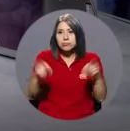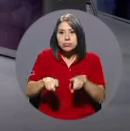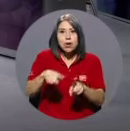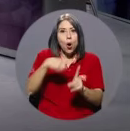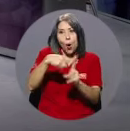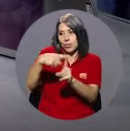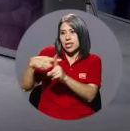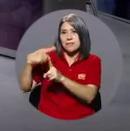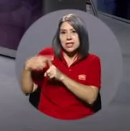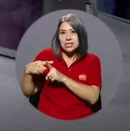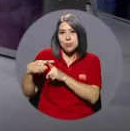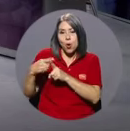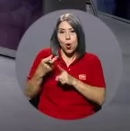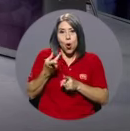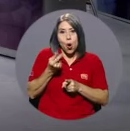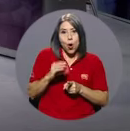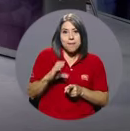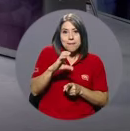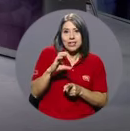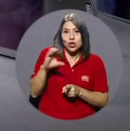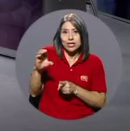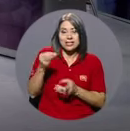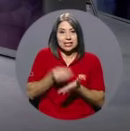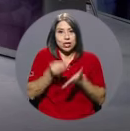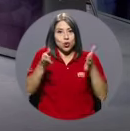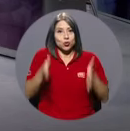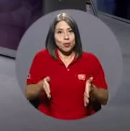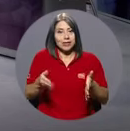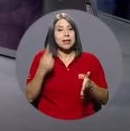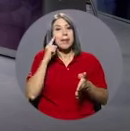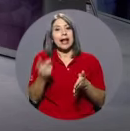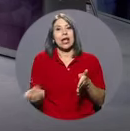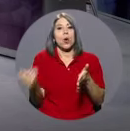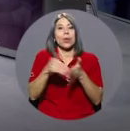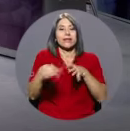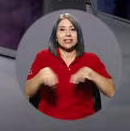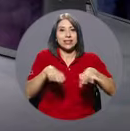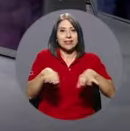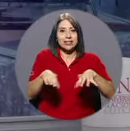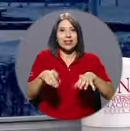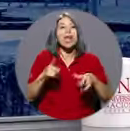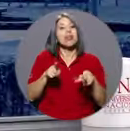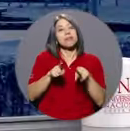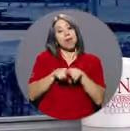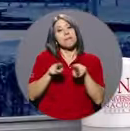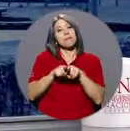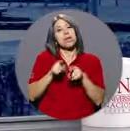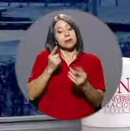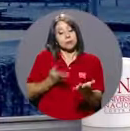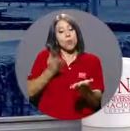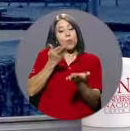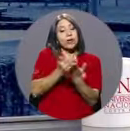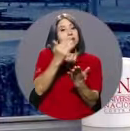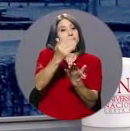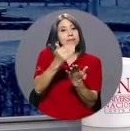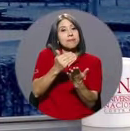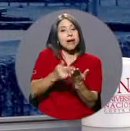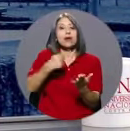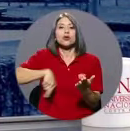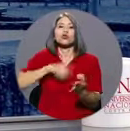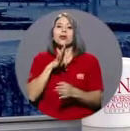optimismo en los inversionistas y consumidores para que también pueda generarse esa reactivación. Entonces, en el comunicado también hablamos de